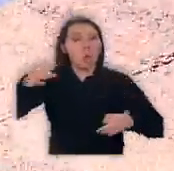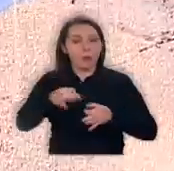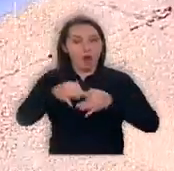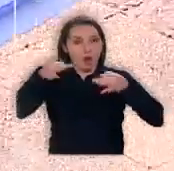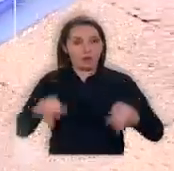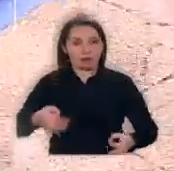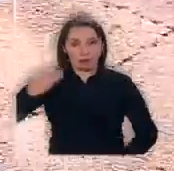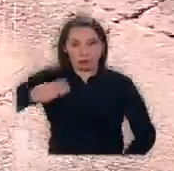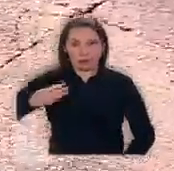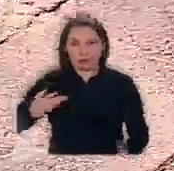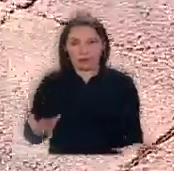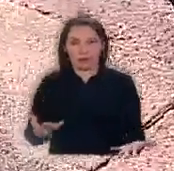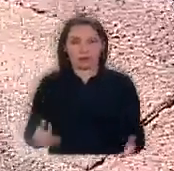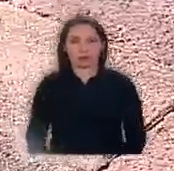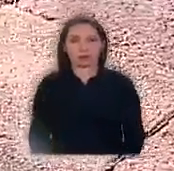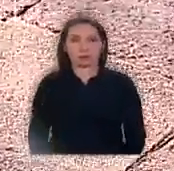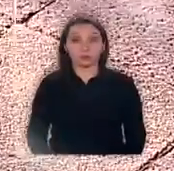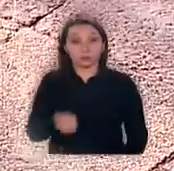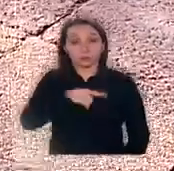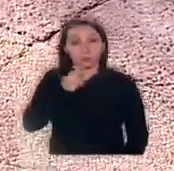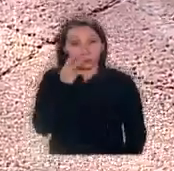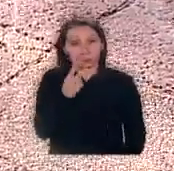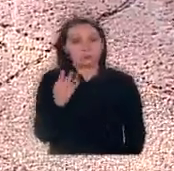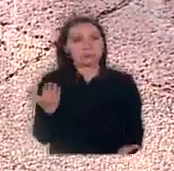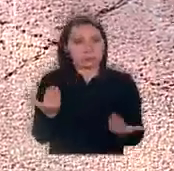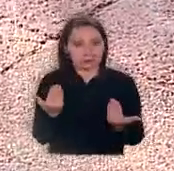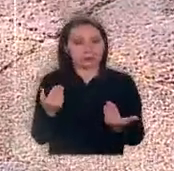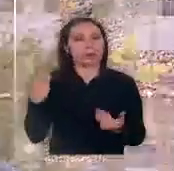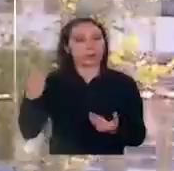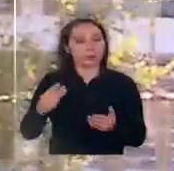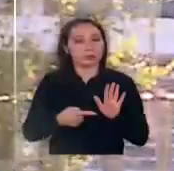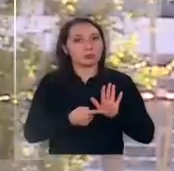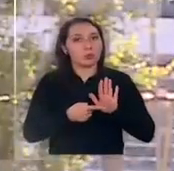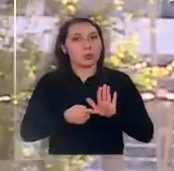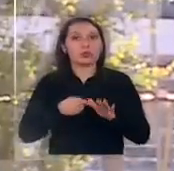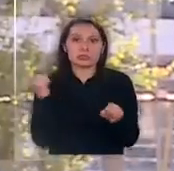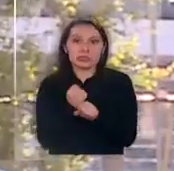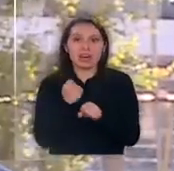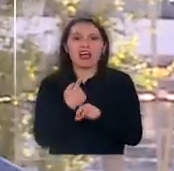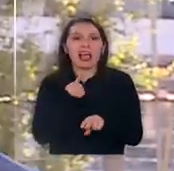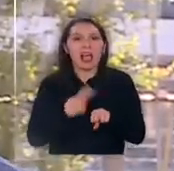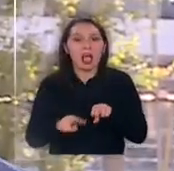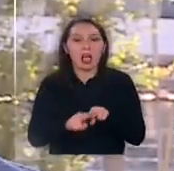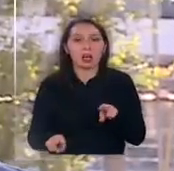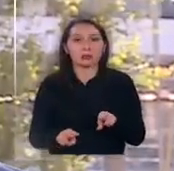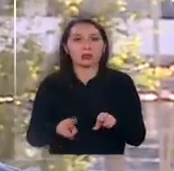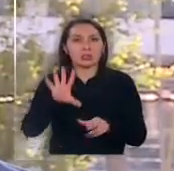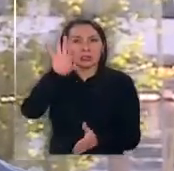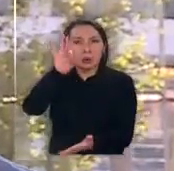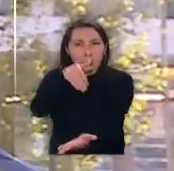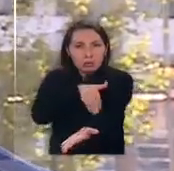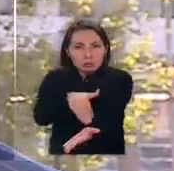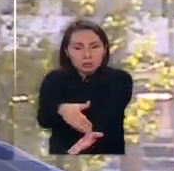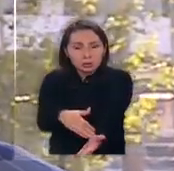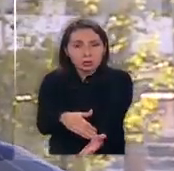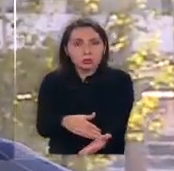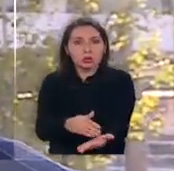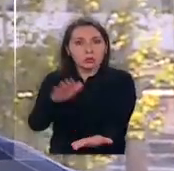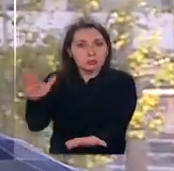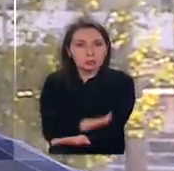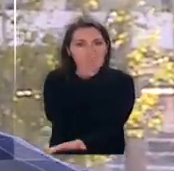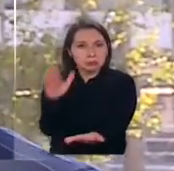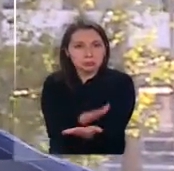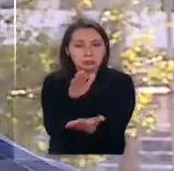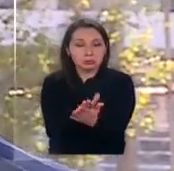oficiales del municipio. Nos parece que es necesario que el municipio dé cuenta de la gestión que ha realizado, pero gastarse 50 millones de pesos en la impresión